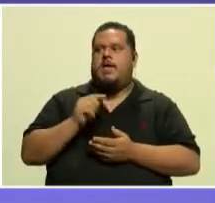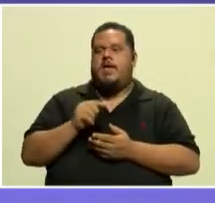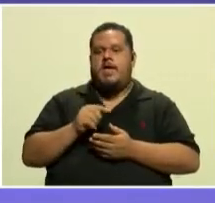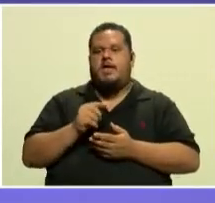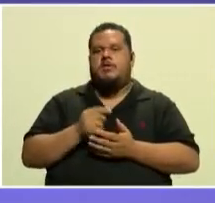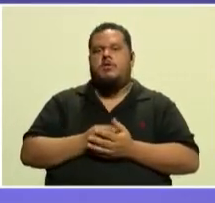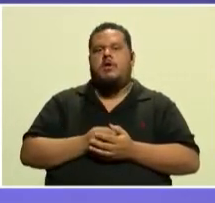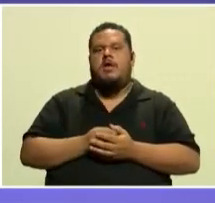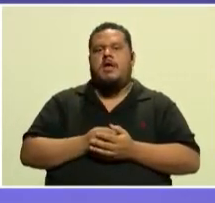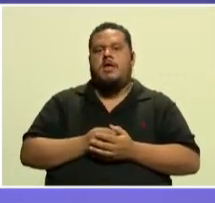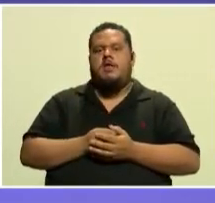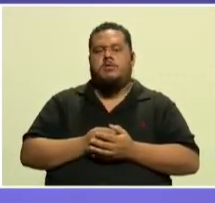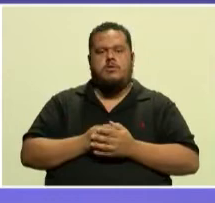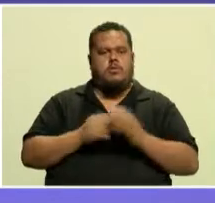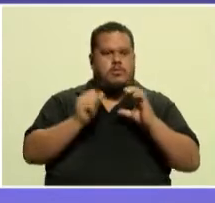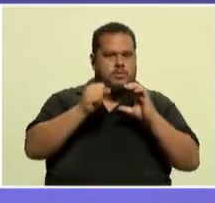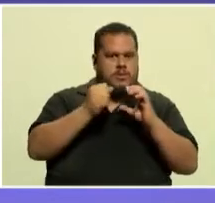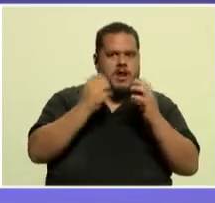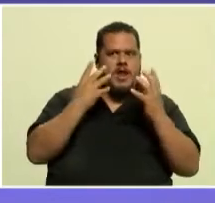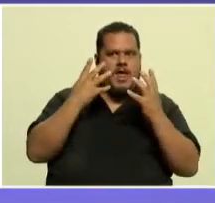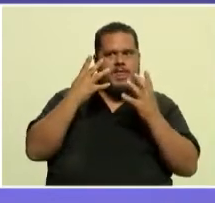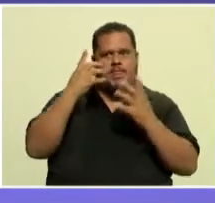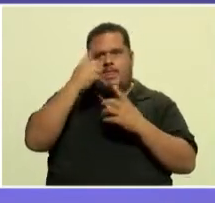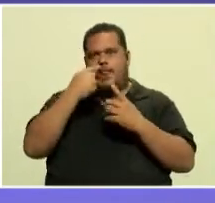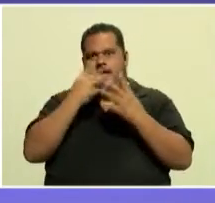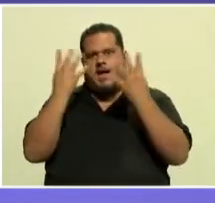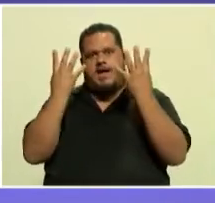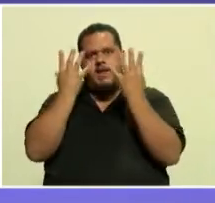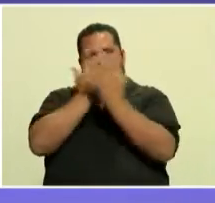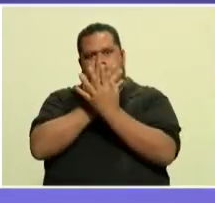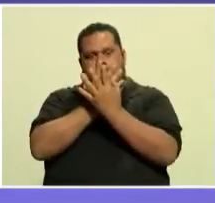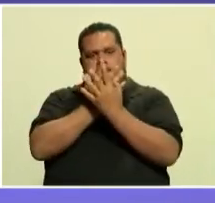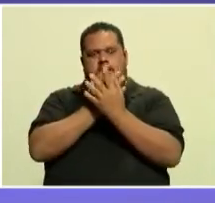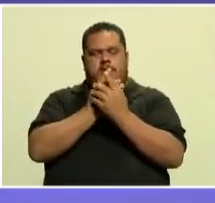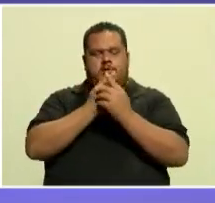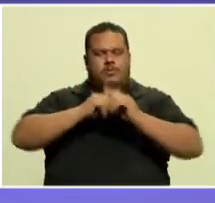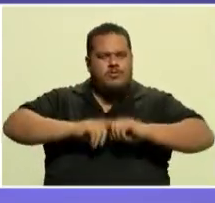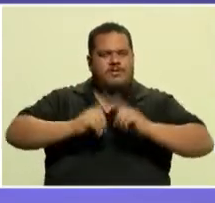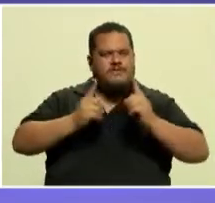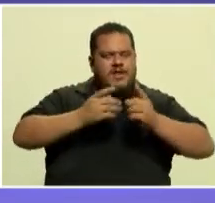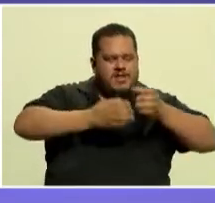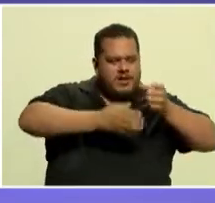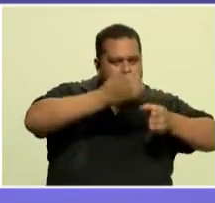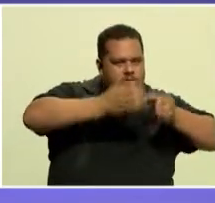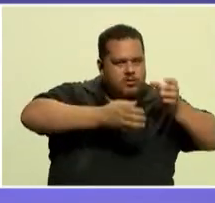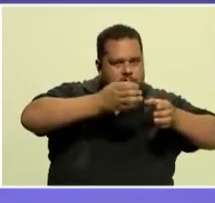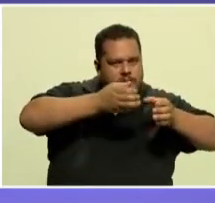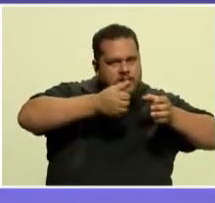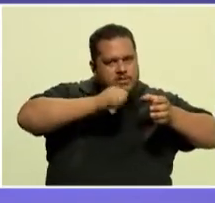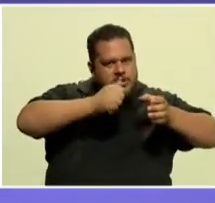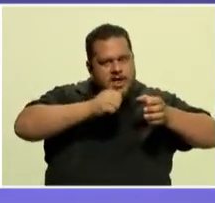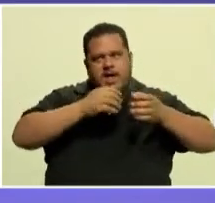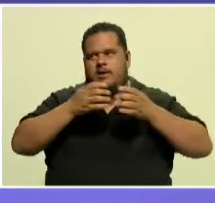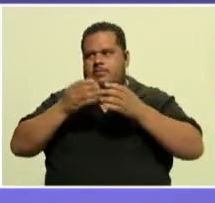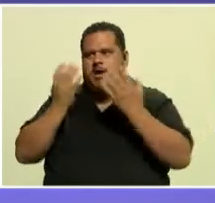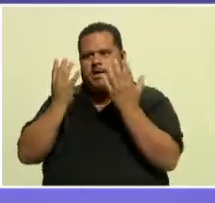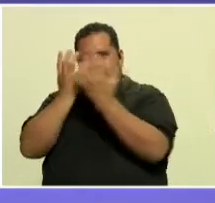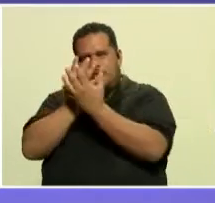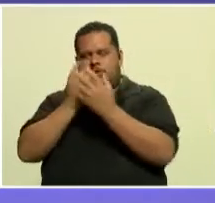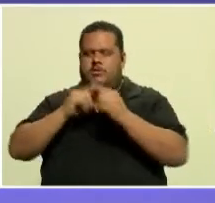la de la cara es un performance, pero son 2 performances muy distintos, ¿verdad? Y también he hecho instalaciones